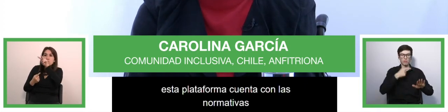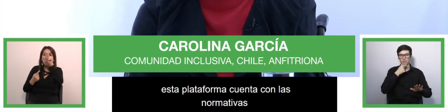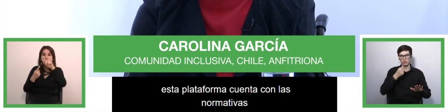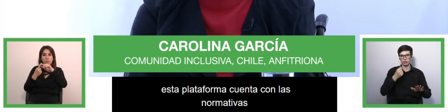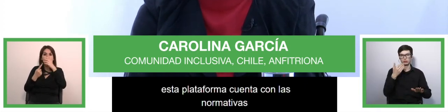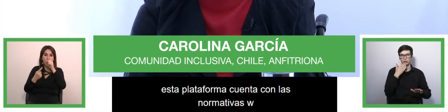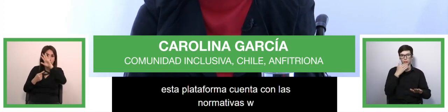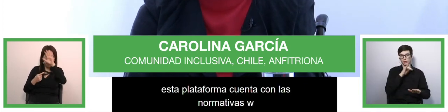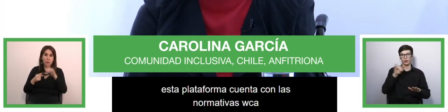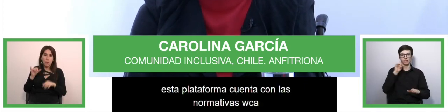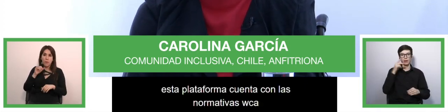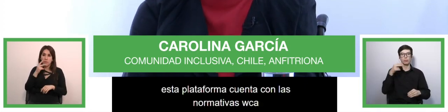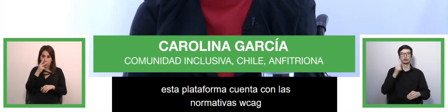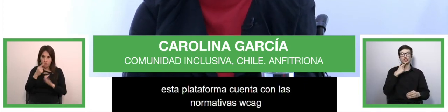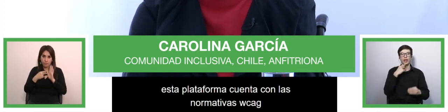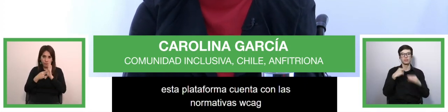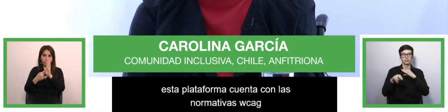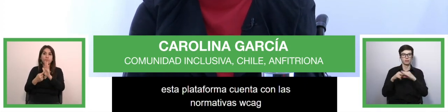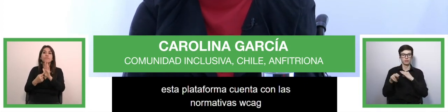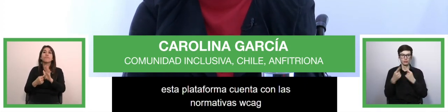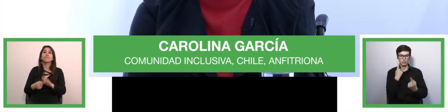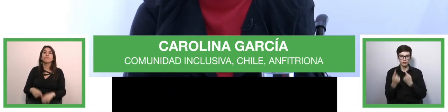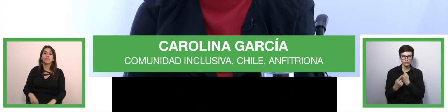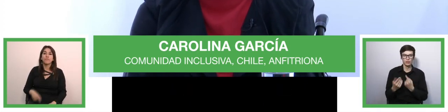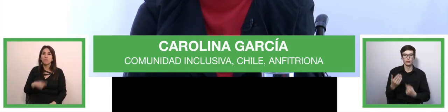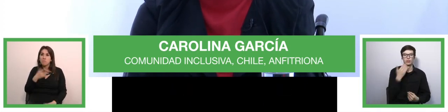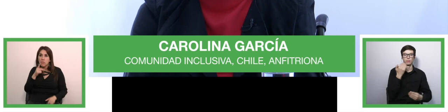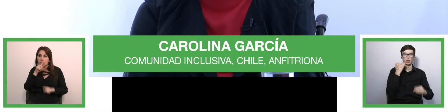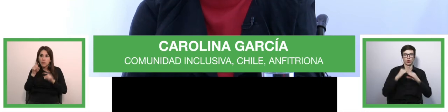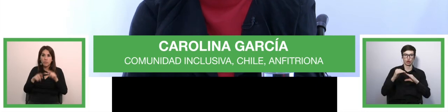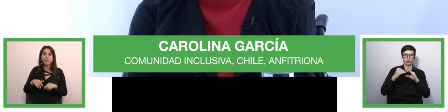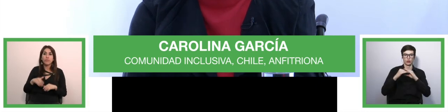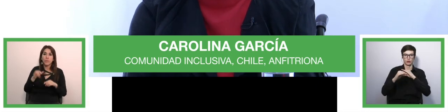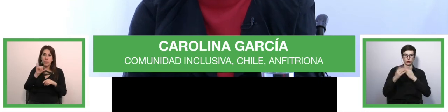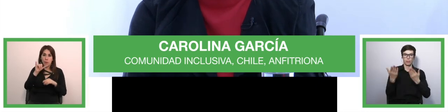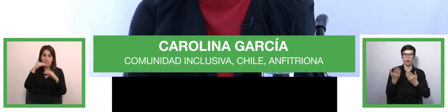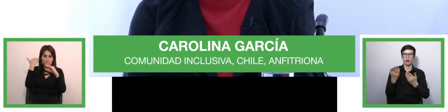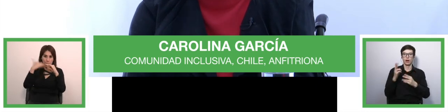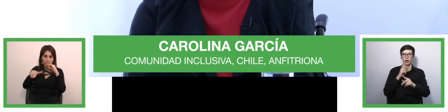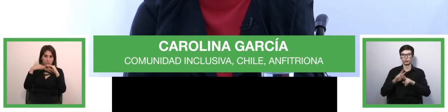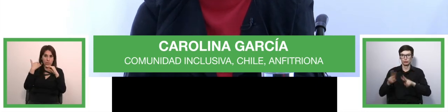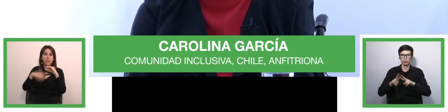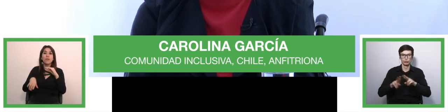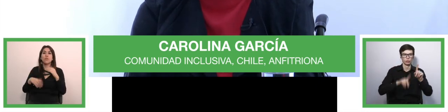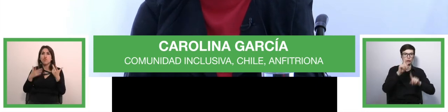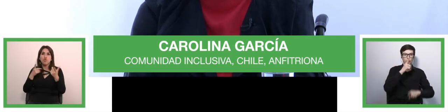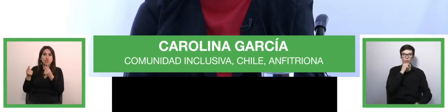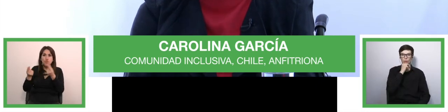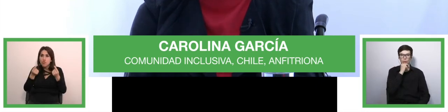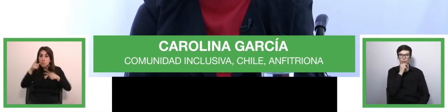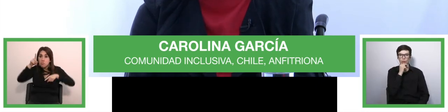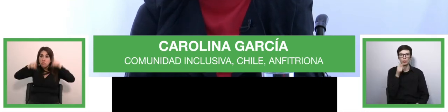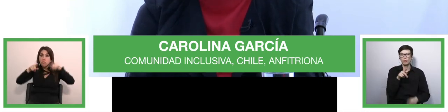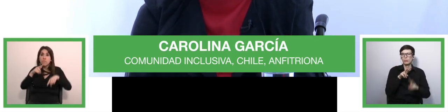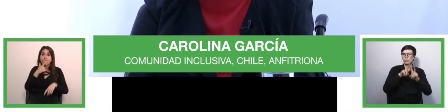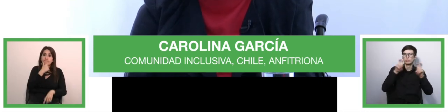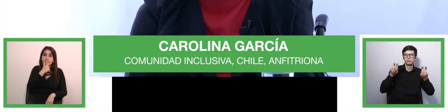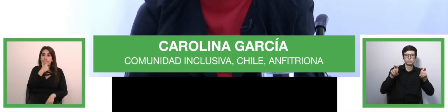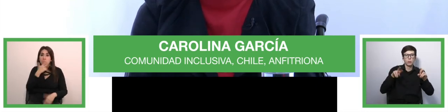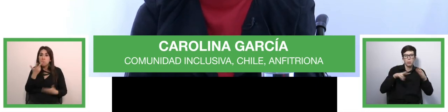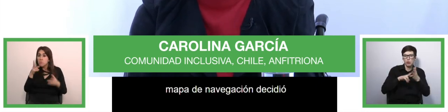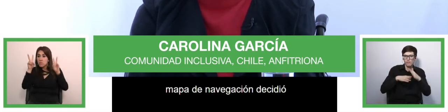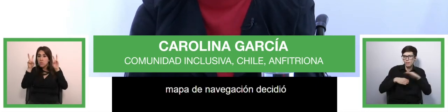línea, que tenemos un chat e email para solucionar diversas dudas, tanto de contenido como de